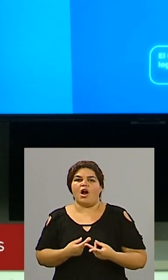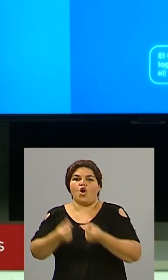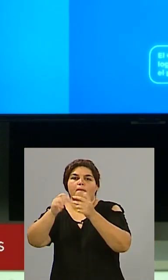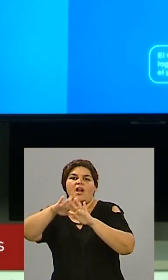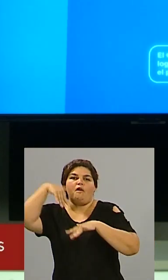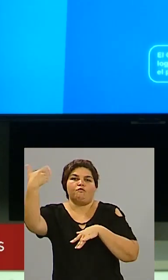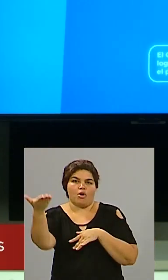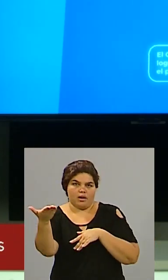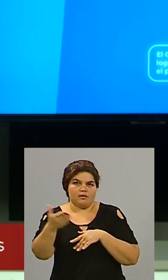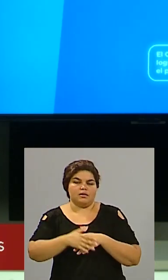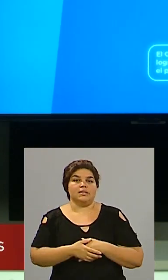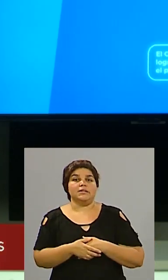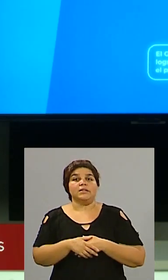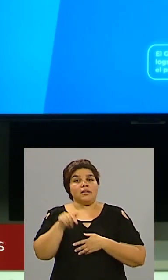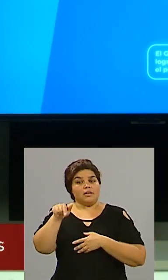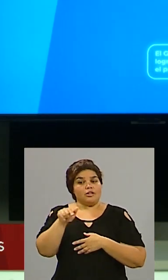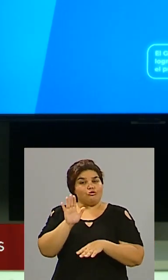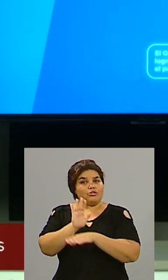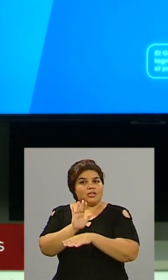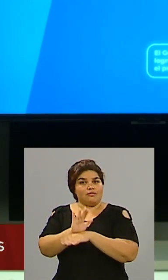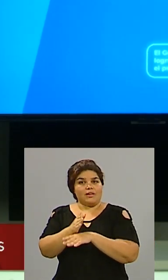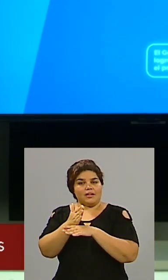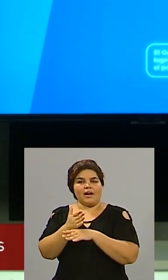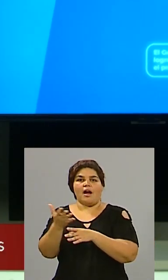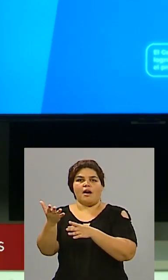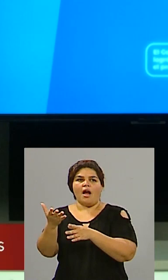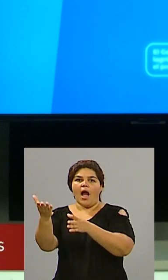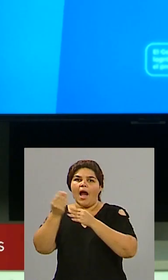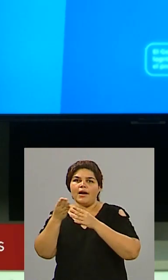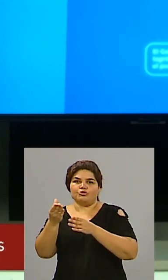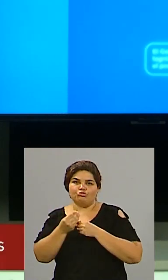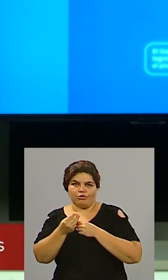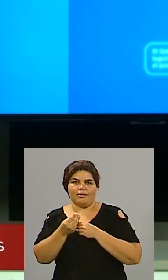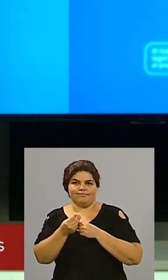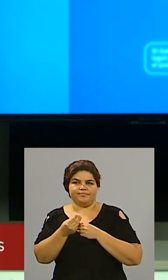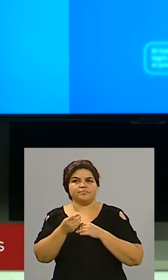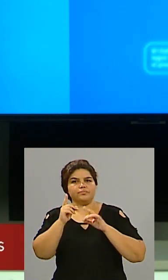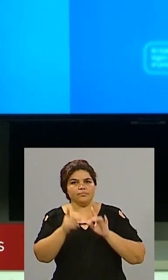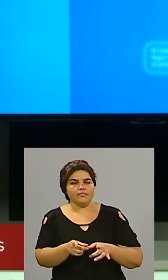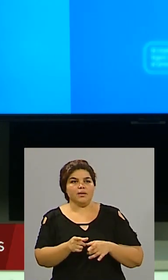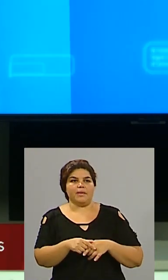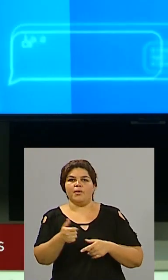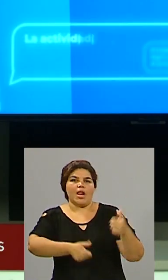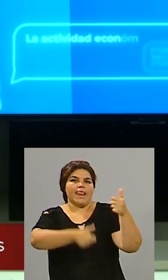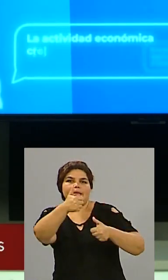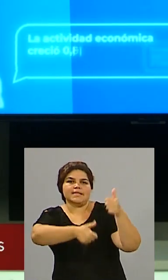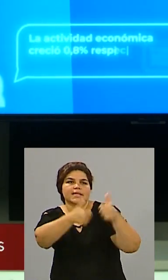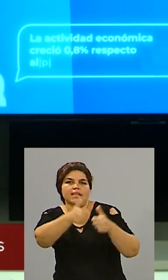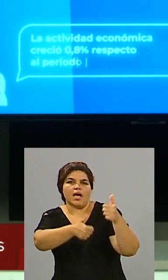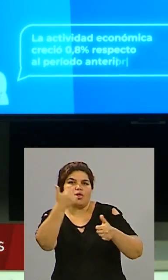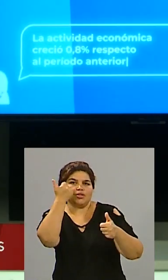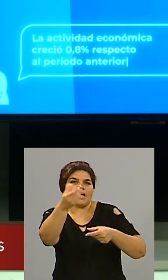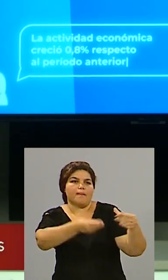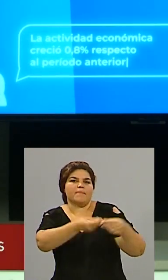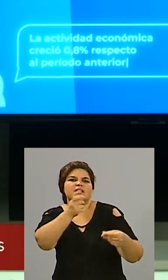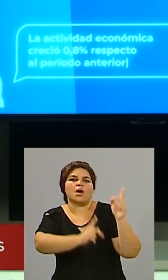esto nos ayuda de alguna forma que ya se haya licitado el nuevo sistema del 911, que también es todo tecnología, es todo evaluado, digamos,